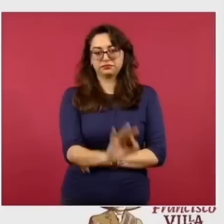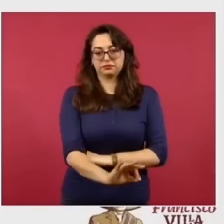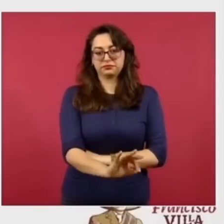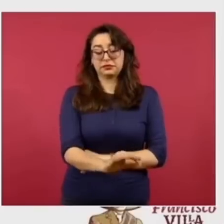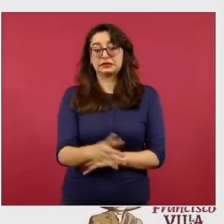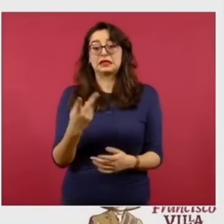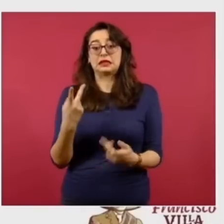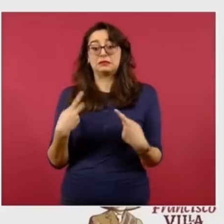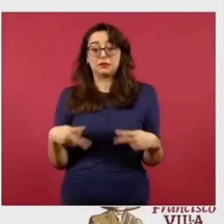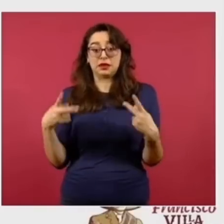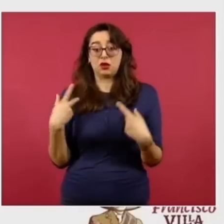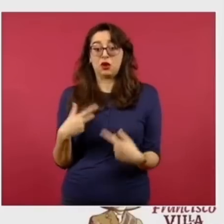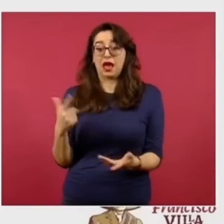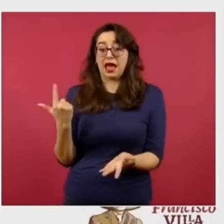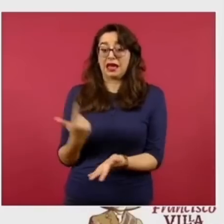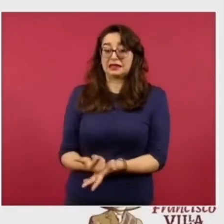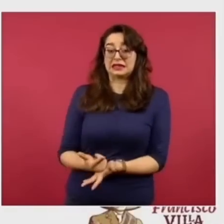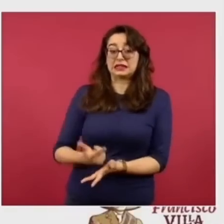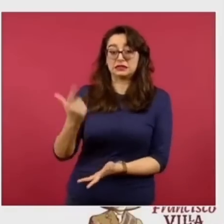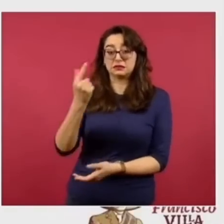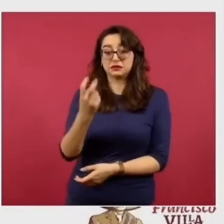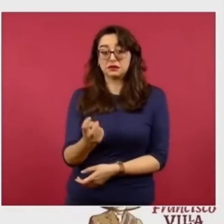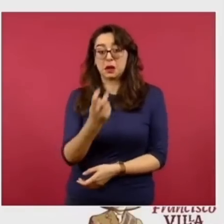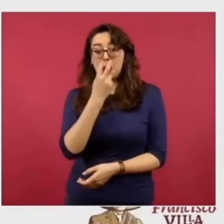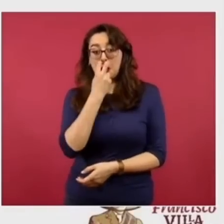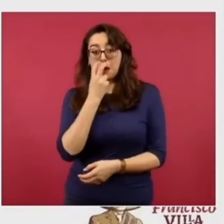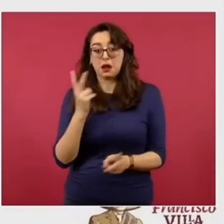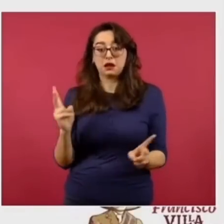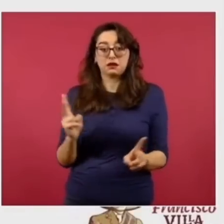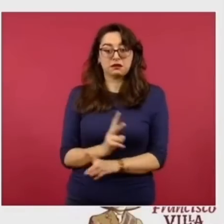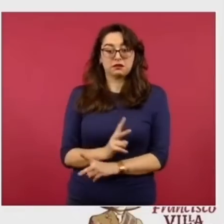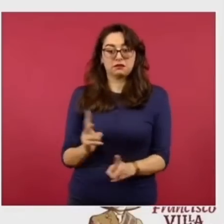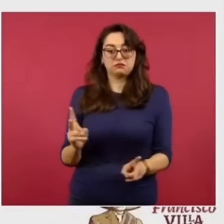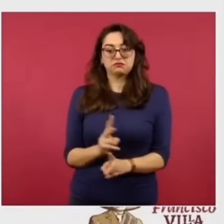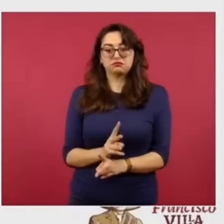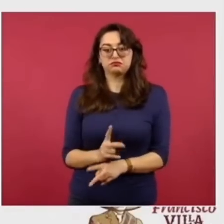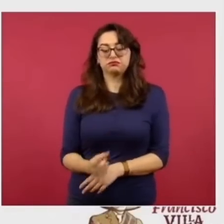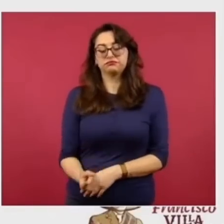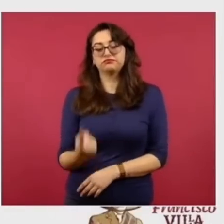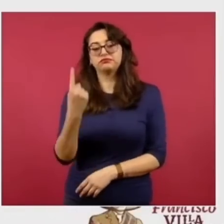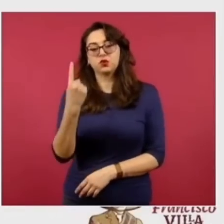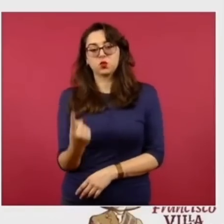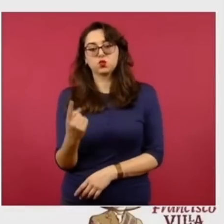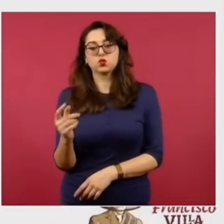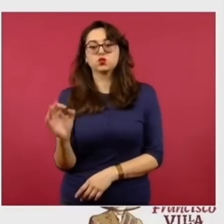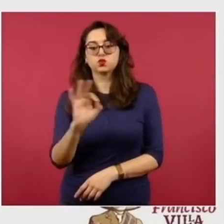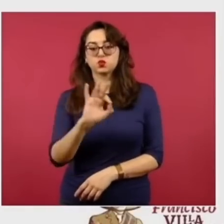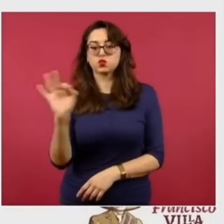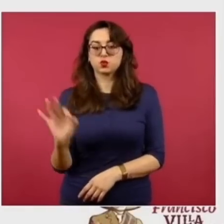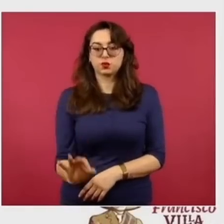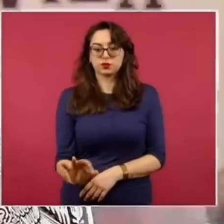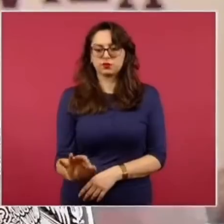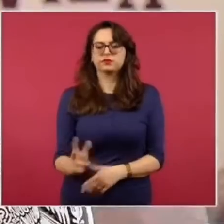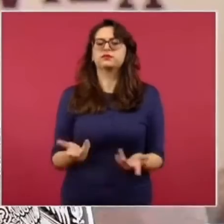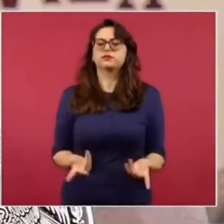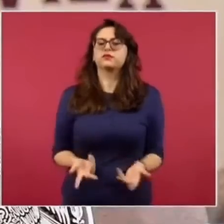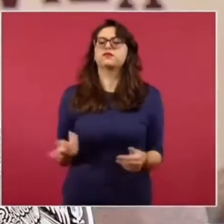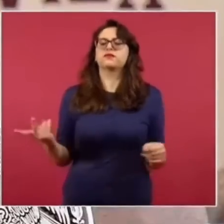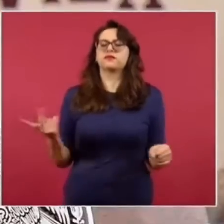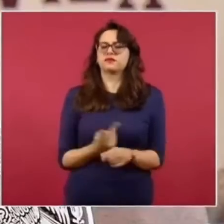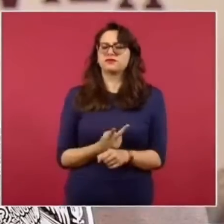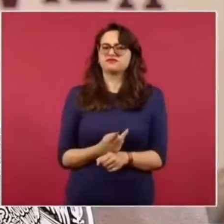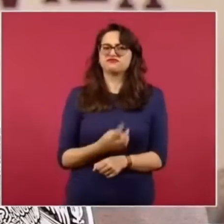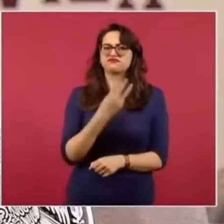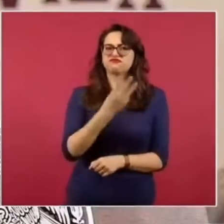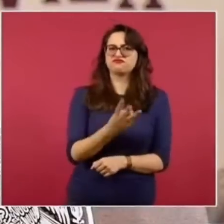camas para personas críticamente enfermas. Es muy probable que estos números, el 3 y el 1%, o cifras semejantes, sea